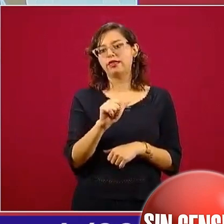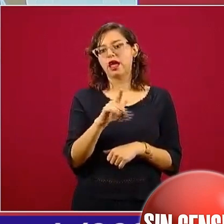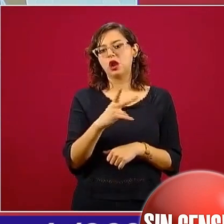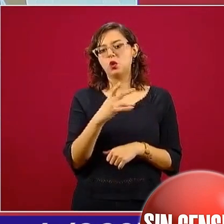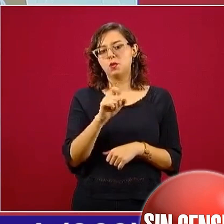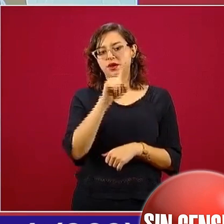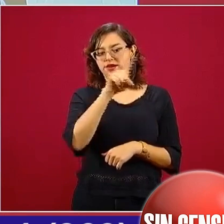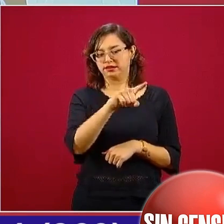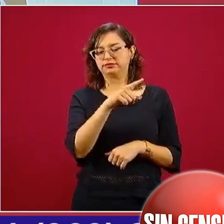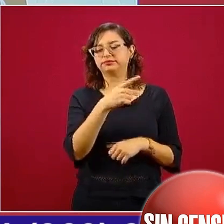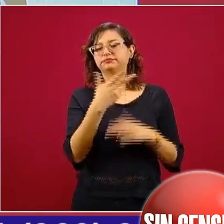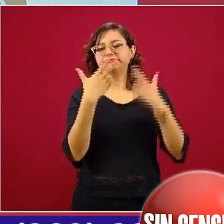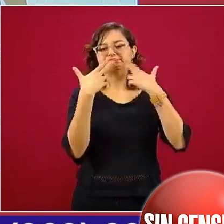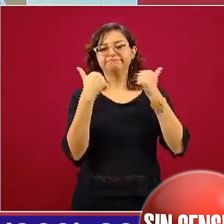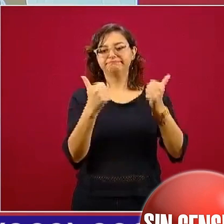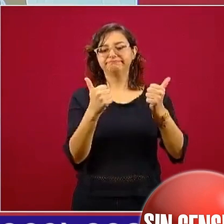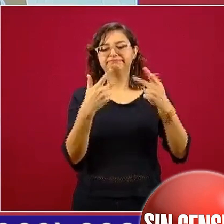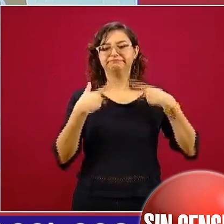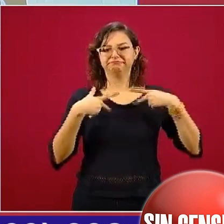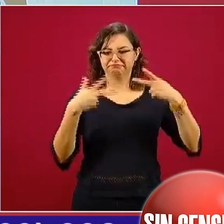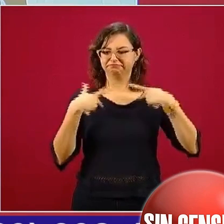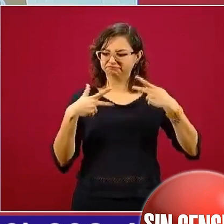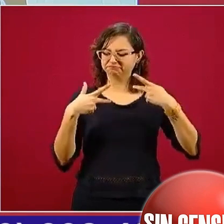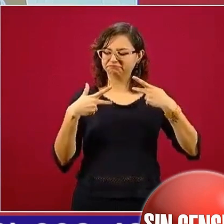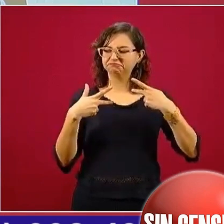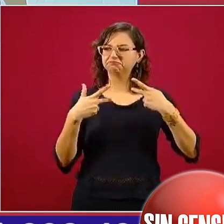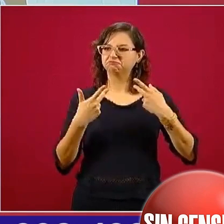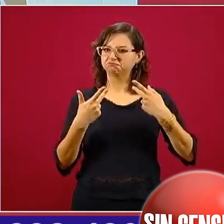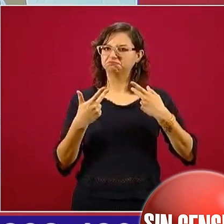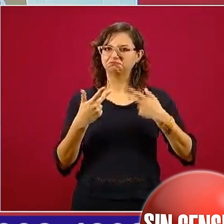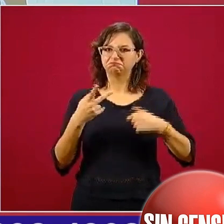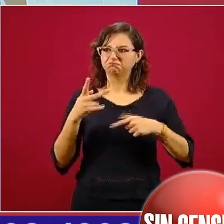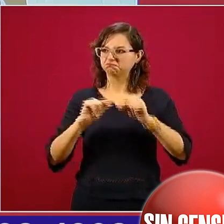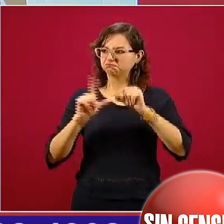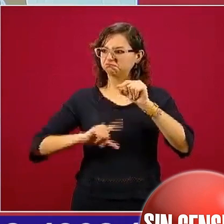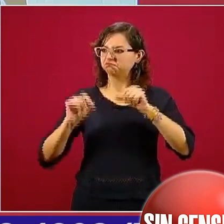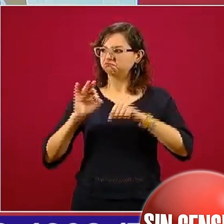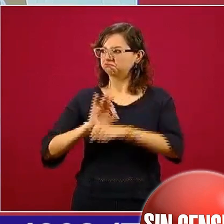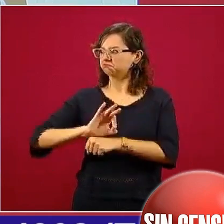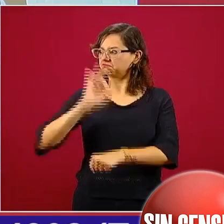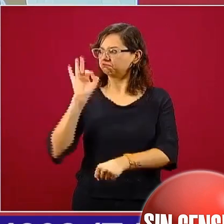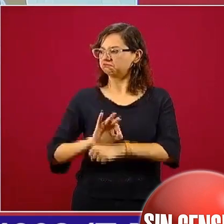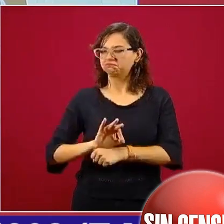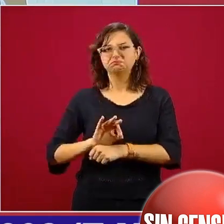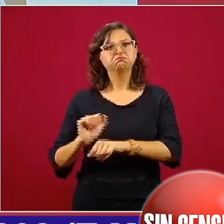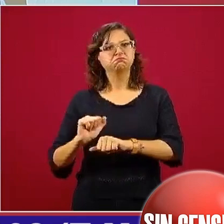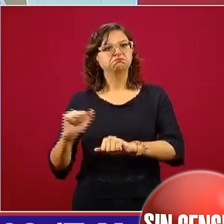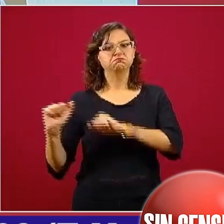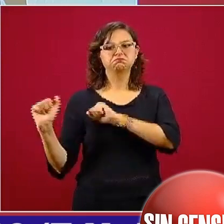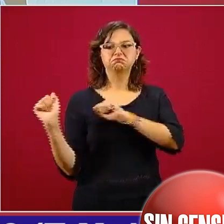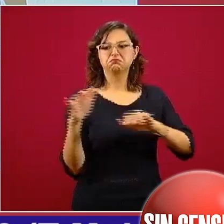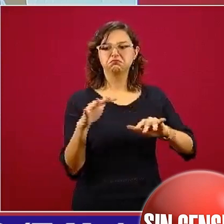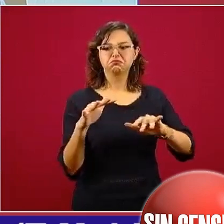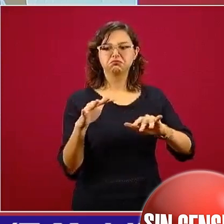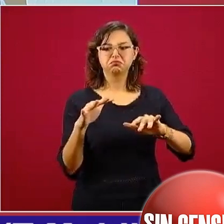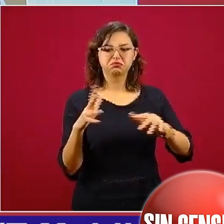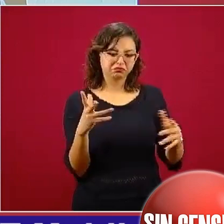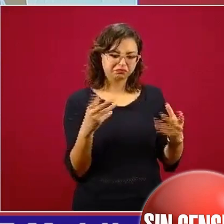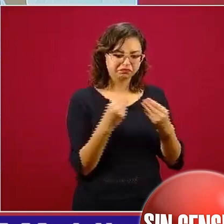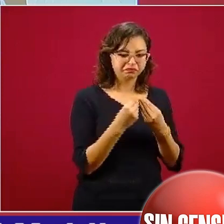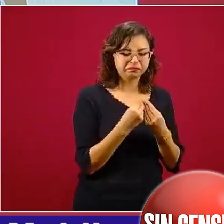reúnen revolucionarios que se suman al llamado que hace para enfrentar a